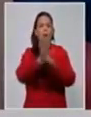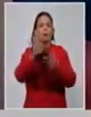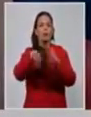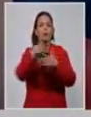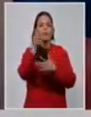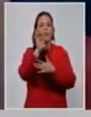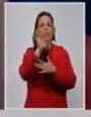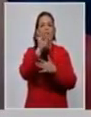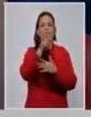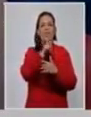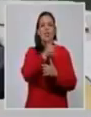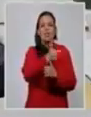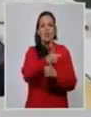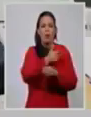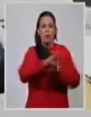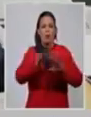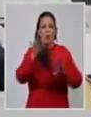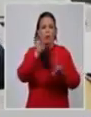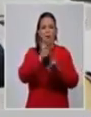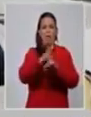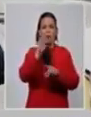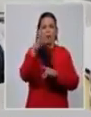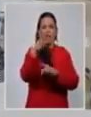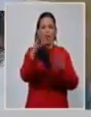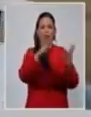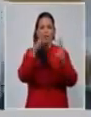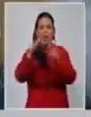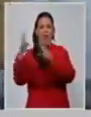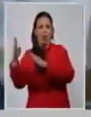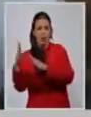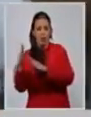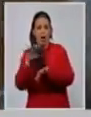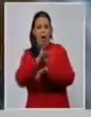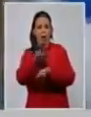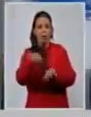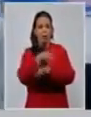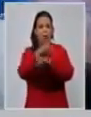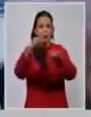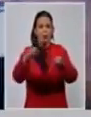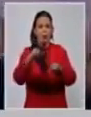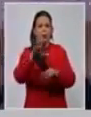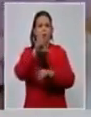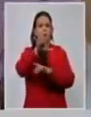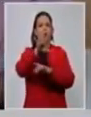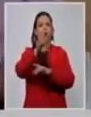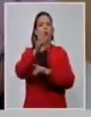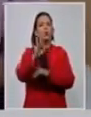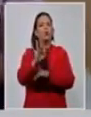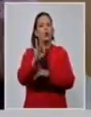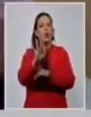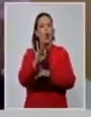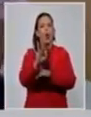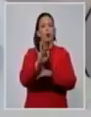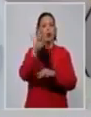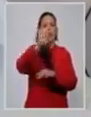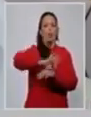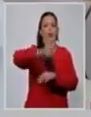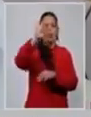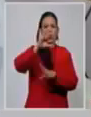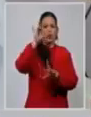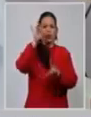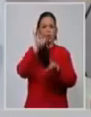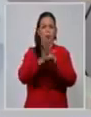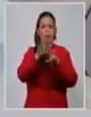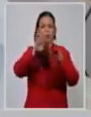fase, donde se ha notificado más de un 58% de los casos actualmente con estos grupos de edades menores